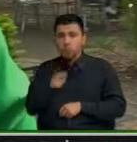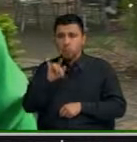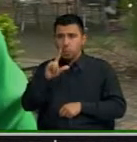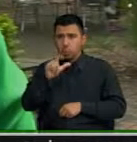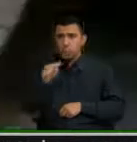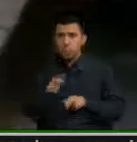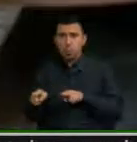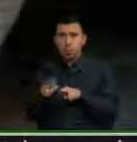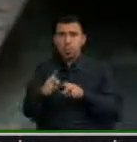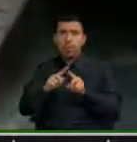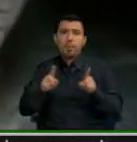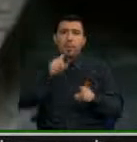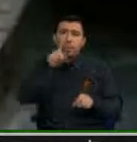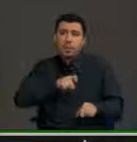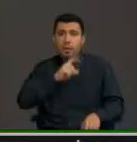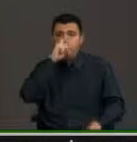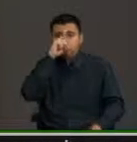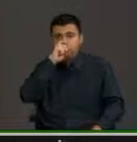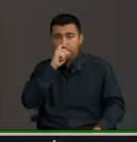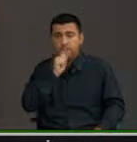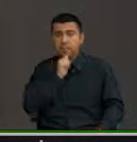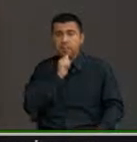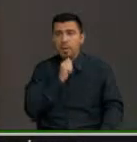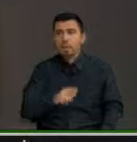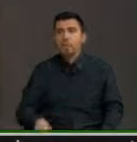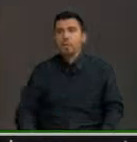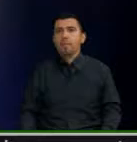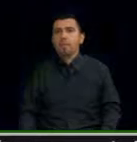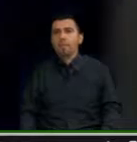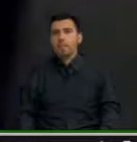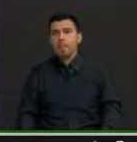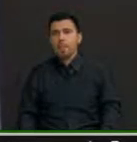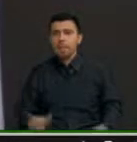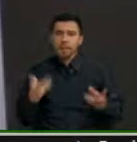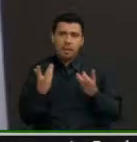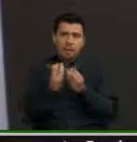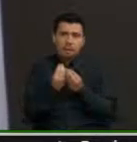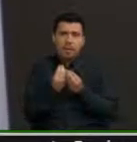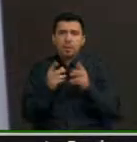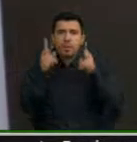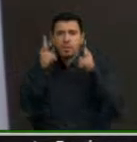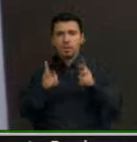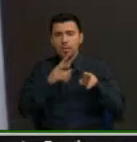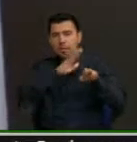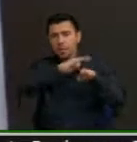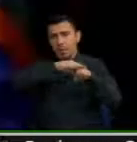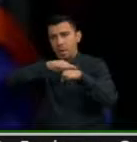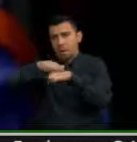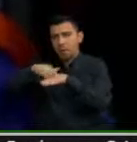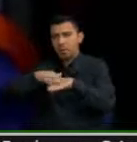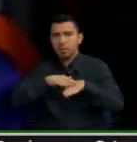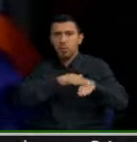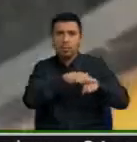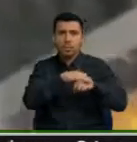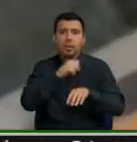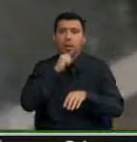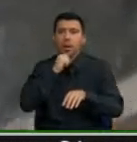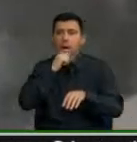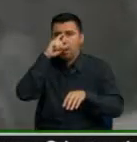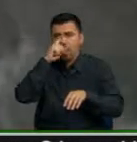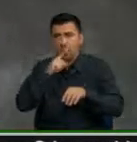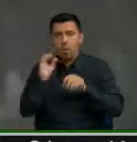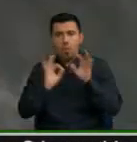que seguir ahorrando el agua. Se espera que los habitantes del departamento continúen haciendo un buen uso del agua y así evitar impactos de mayor